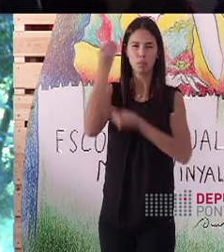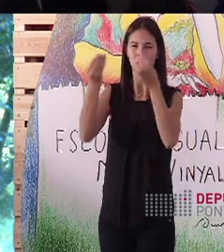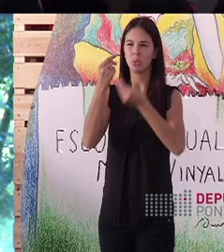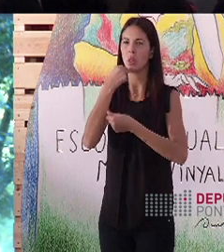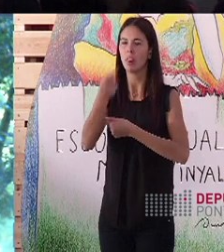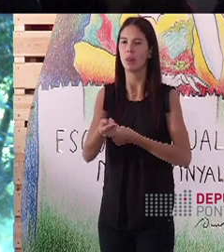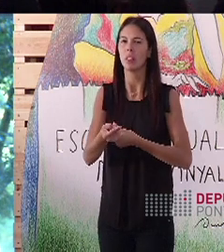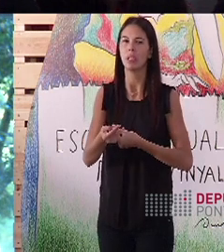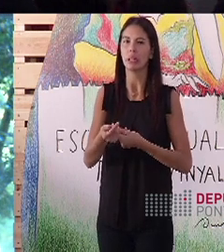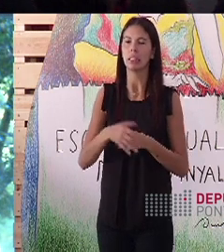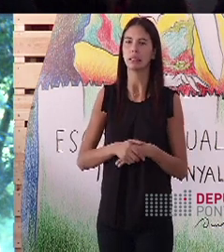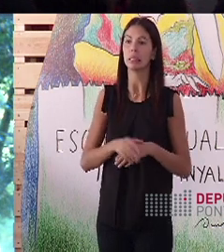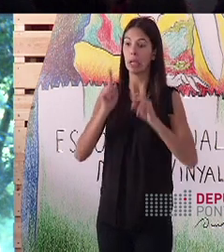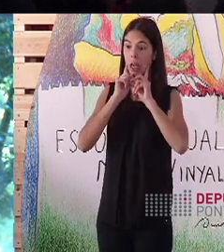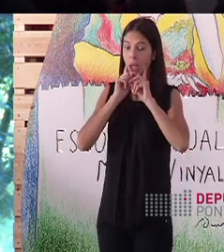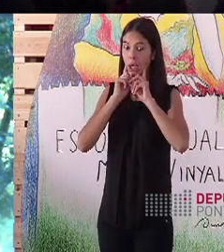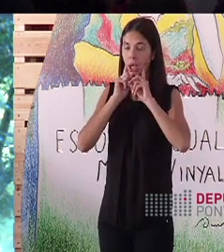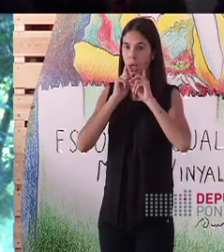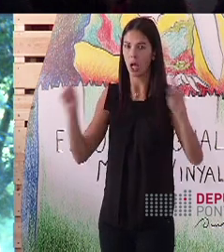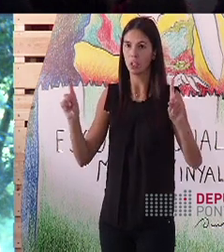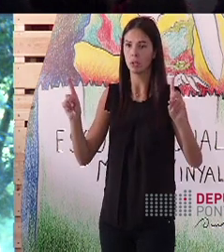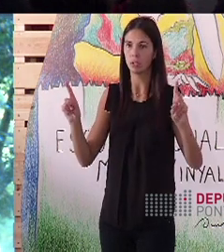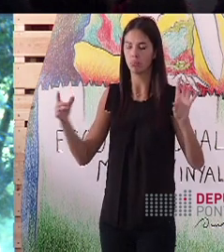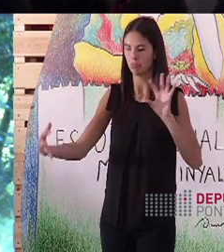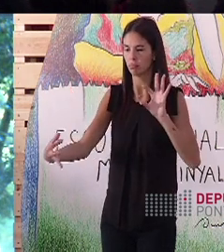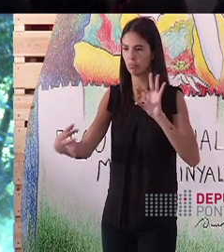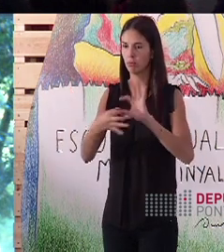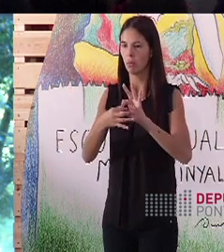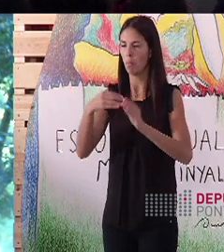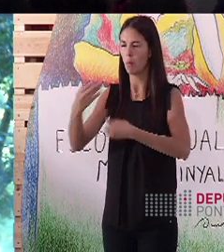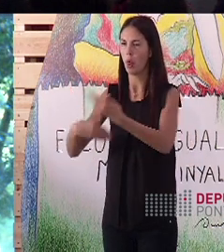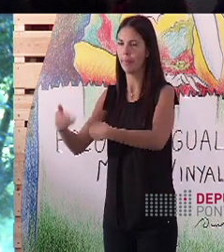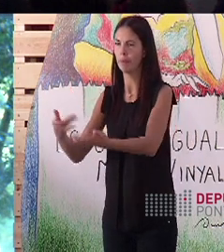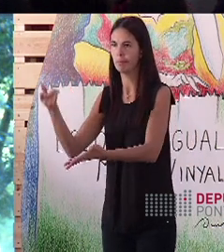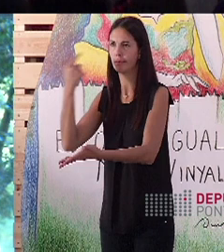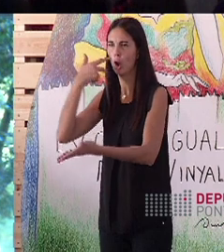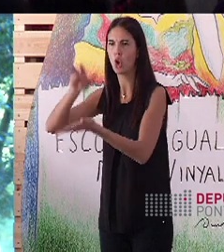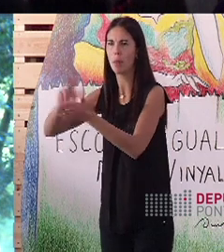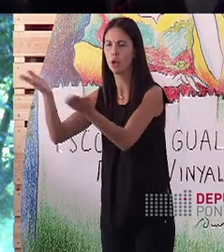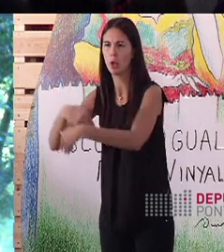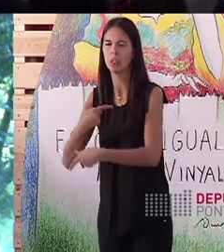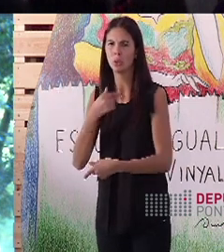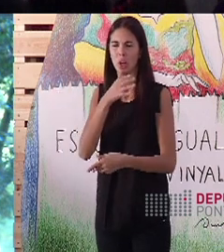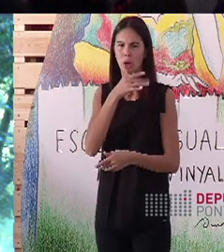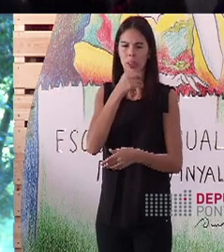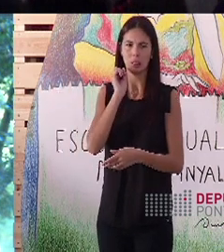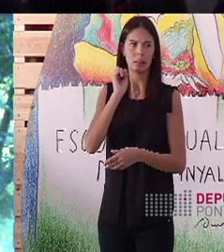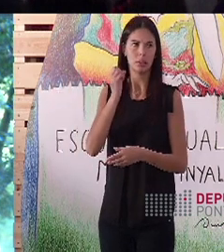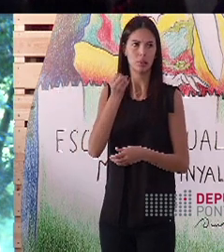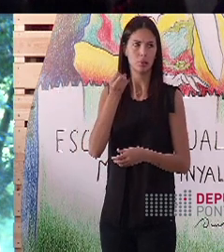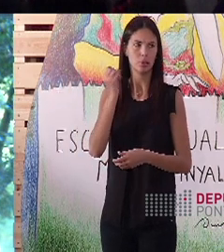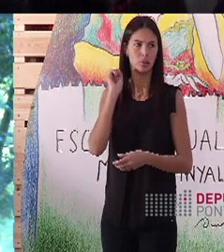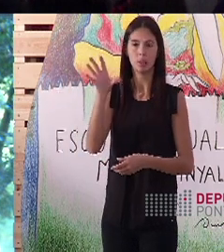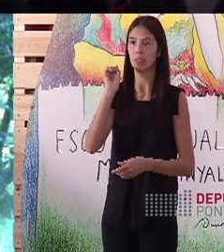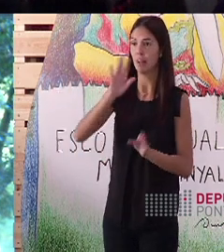que extraordinariamente, en este caso, non leva aparellado ese proceso de recoñecemento. E claro, chegastes ao final da charla e destes a